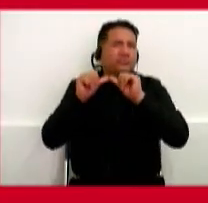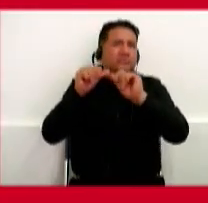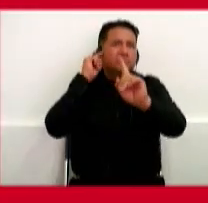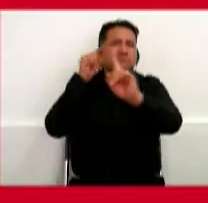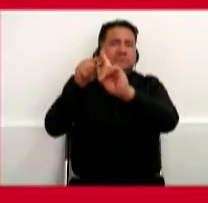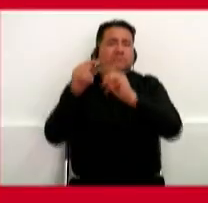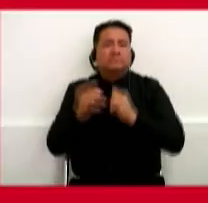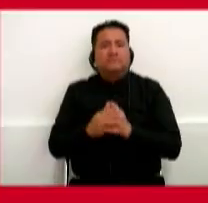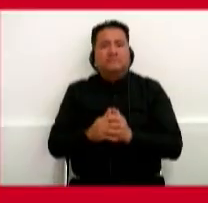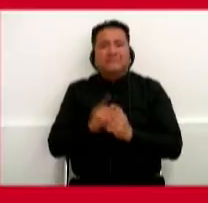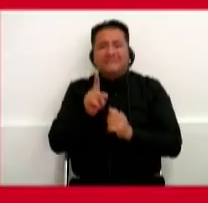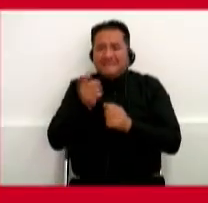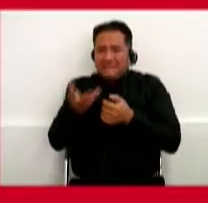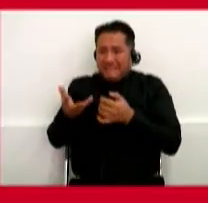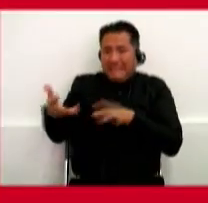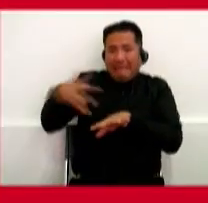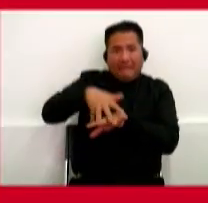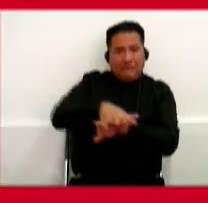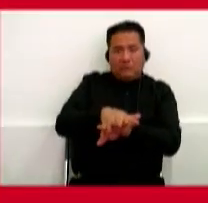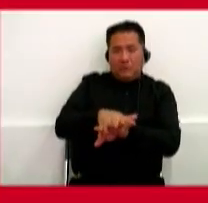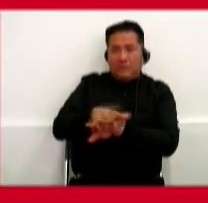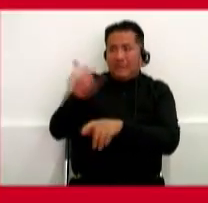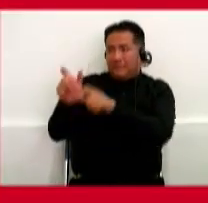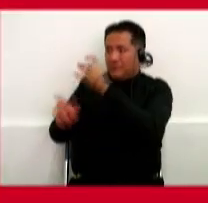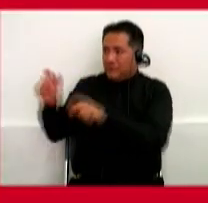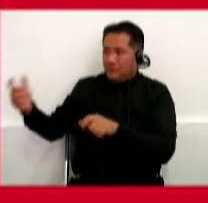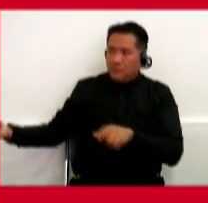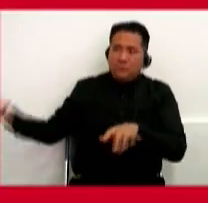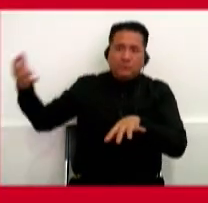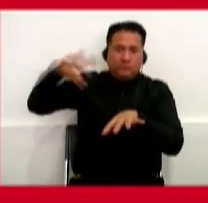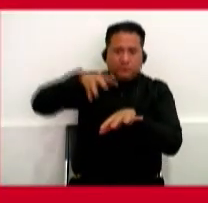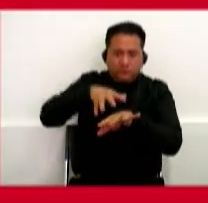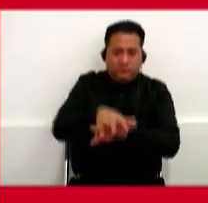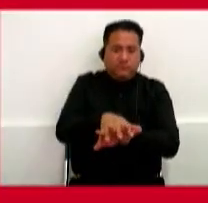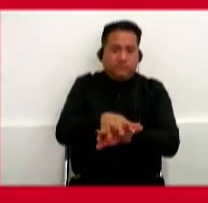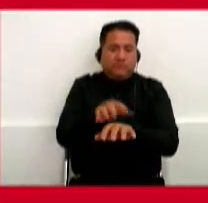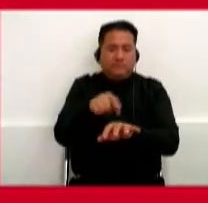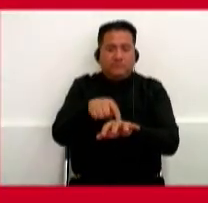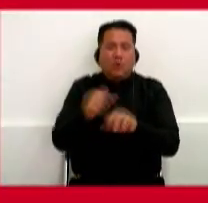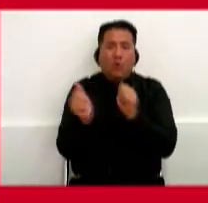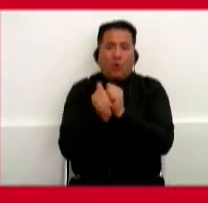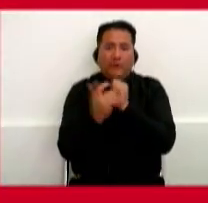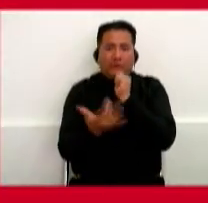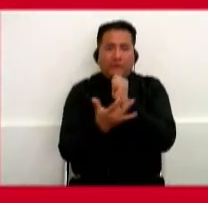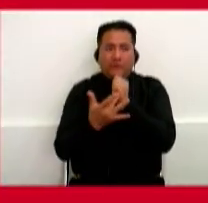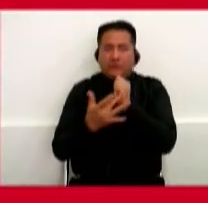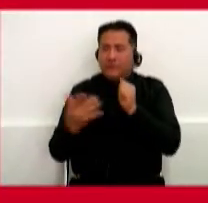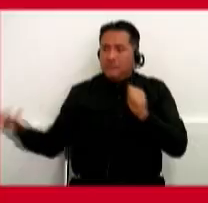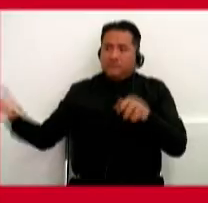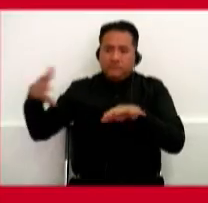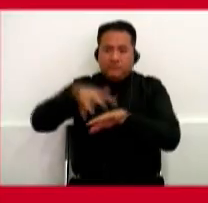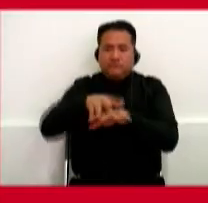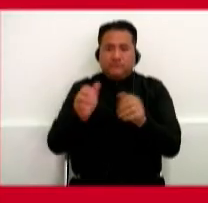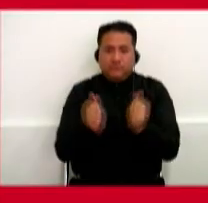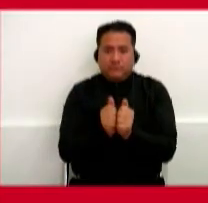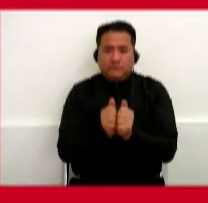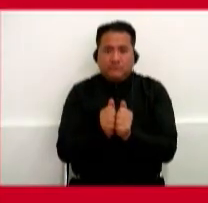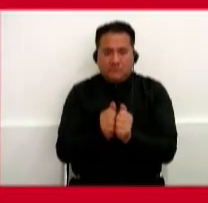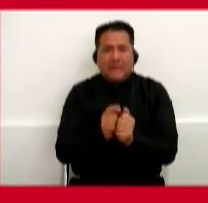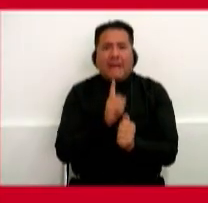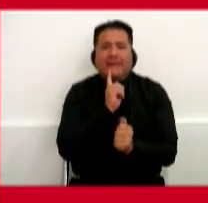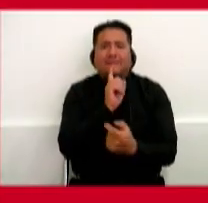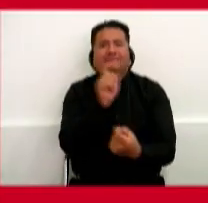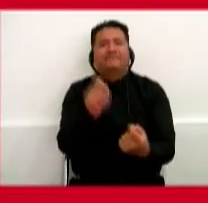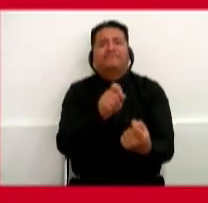La integración de las personas hace que estos modelos sean eficientes para Antapaccay.